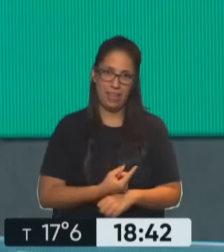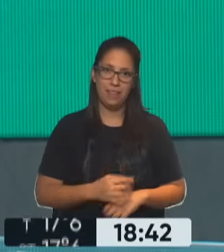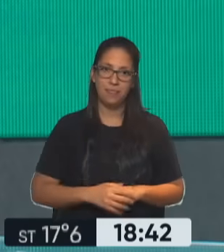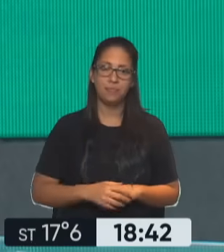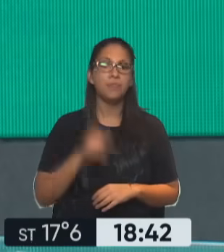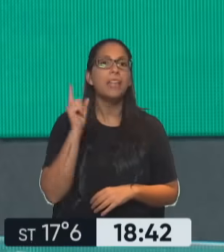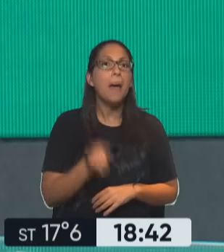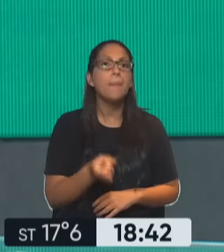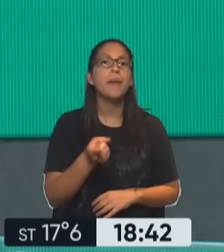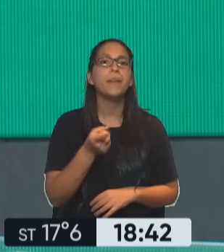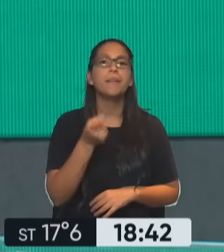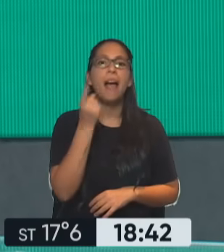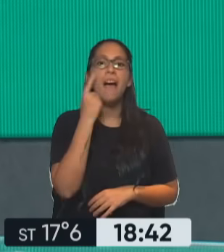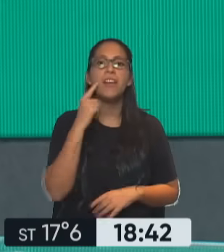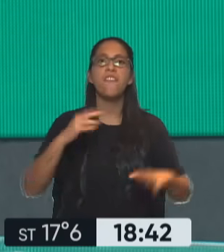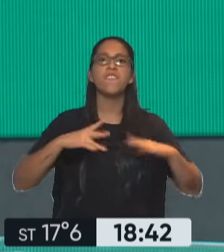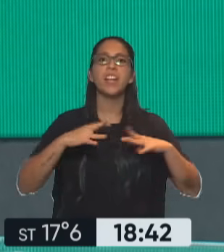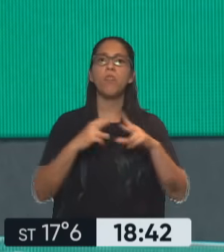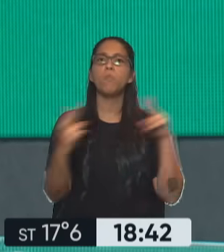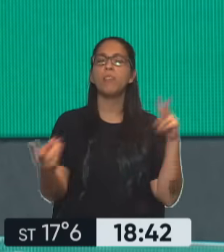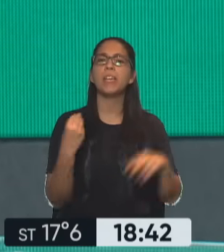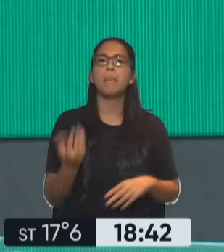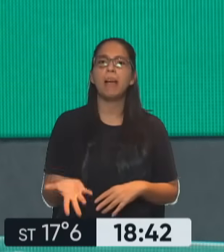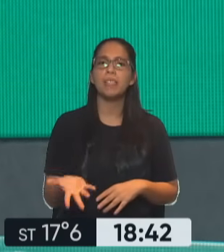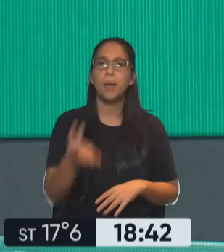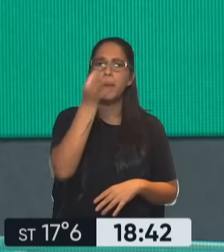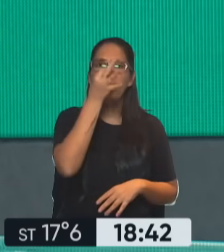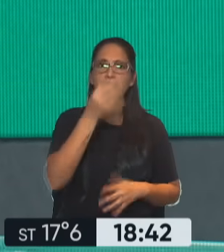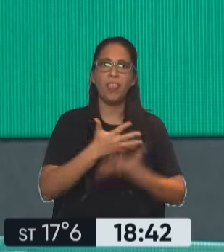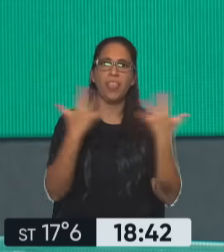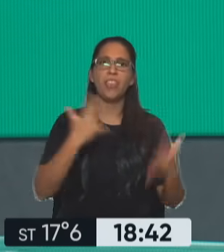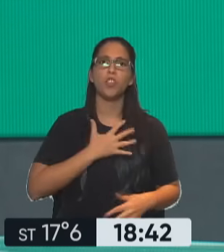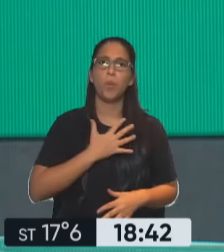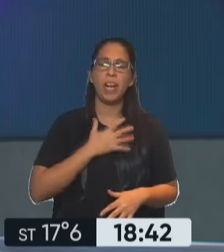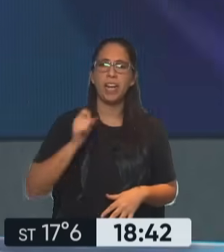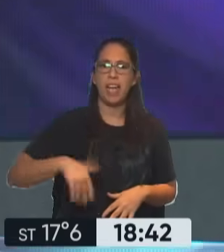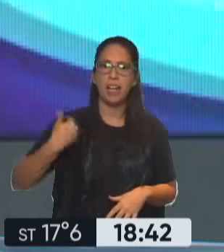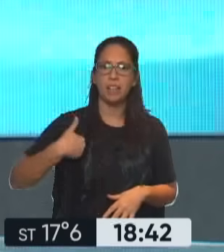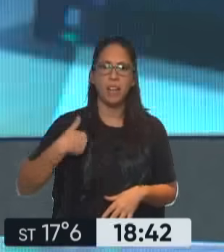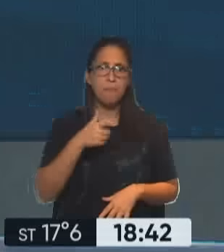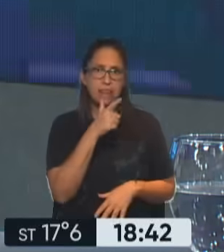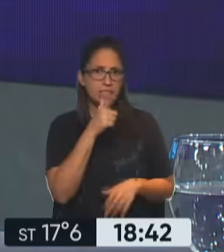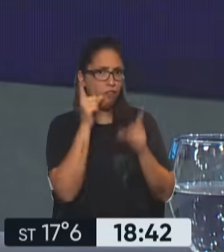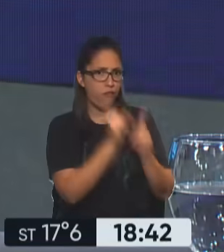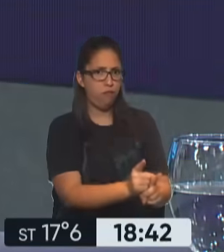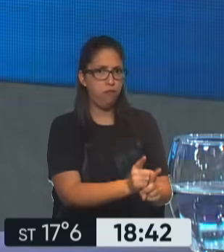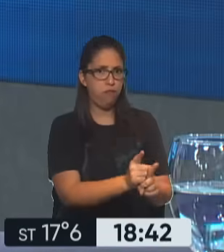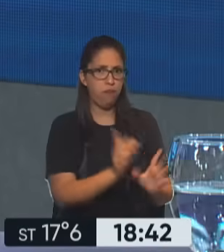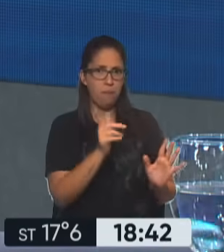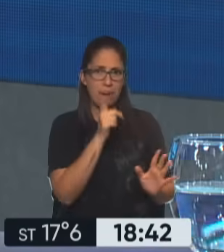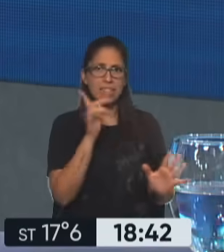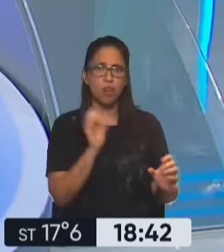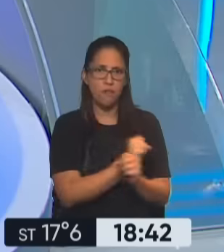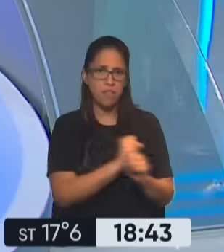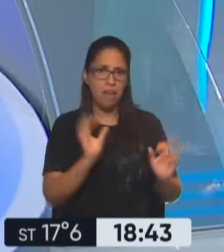hacen con el feriado puente. El 20, que es el Día de la Soberanía y qué sé yo. No se mueve, me parece. Sí, no se está mueve, confirmado.